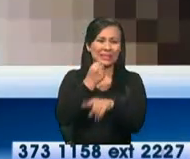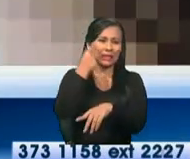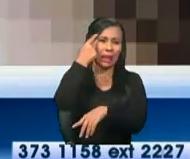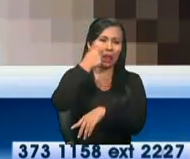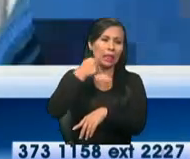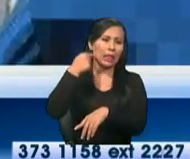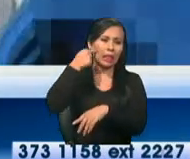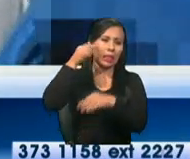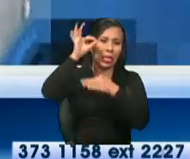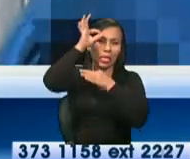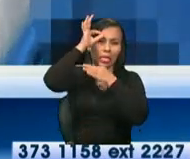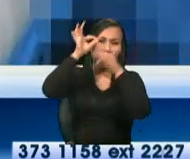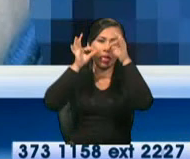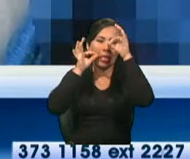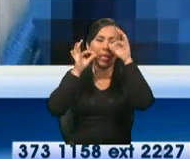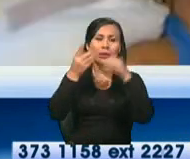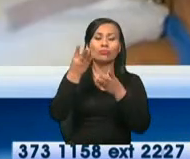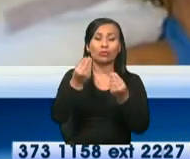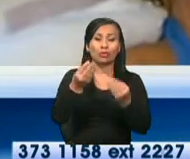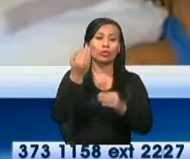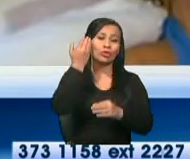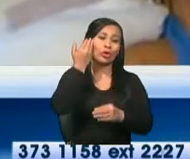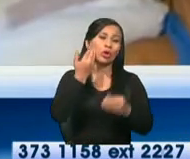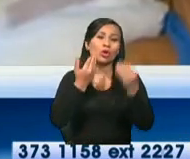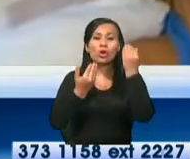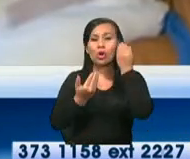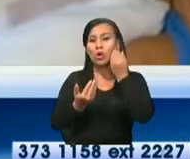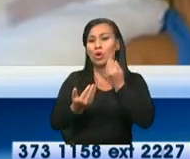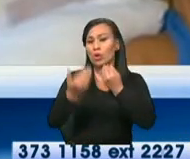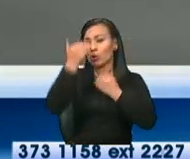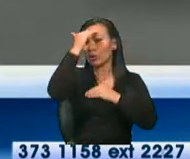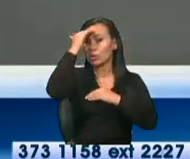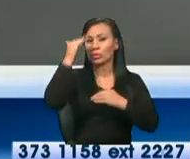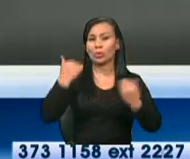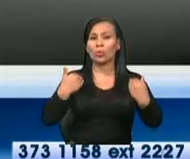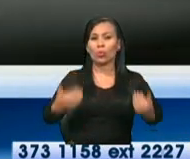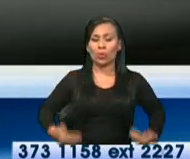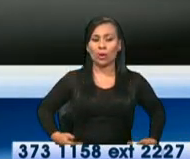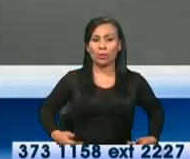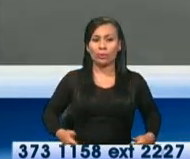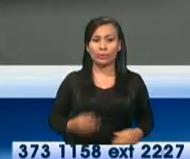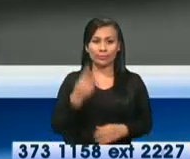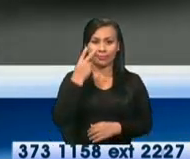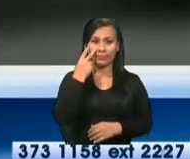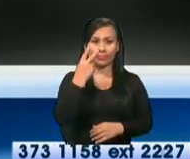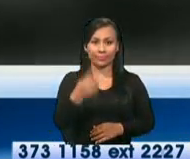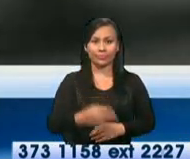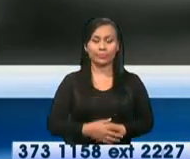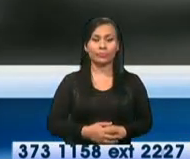Silva, que incluyó varios cortes en todo el cuerpo.